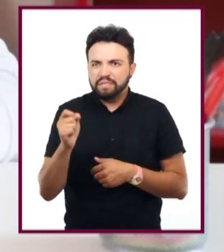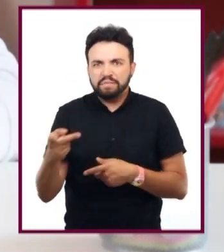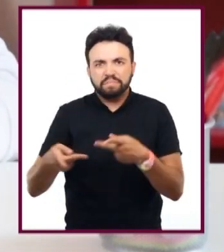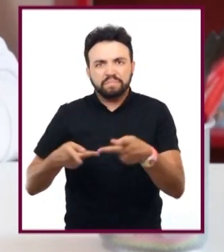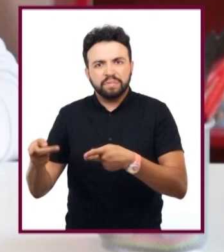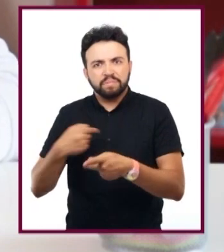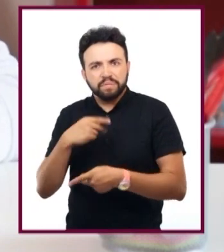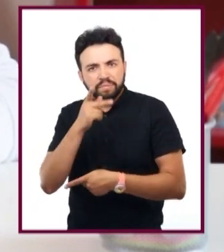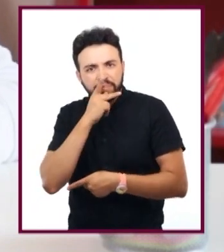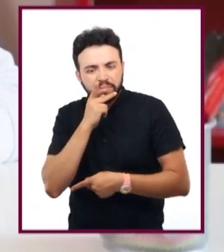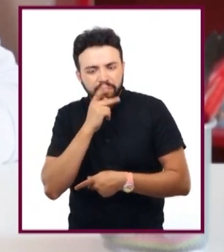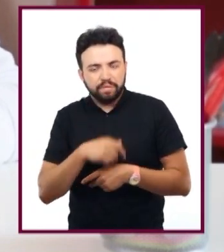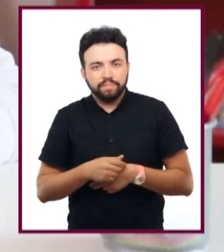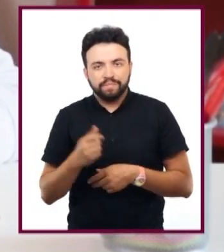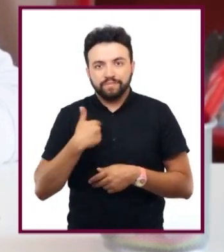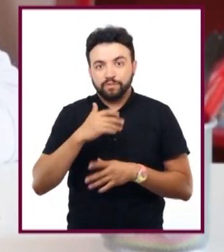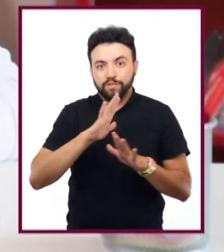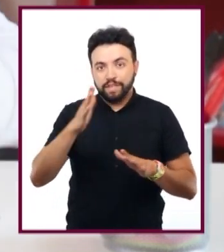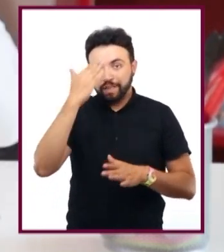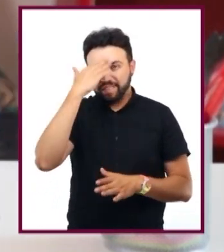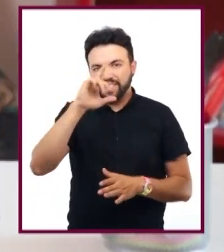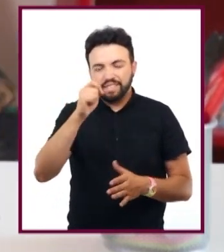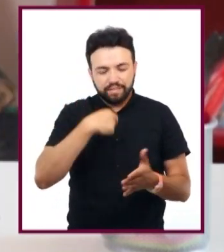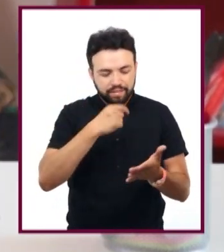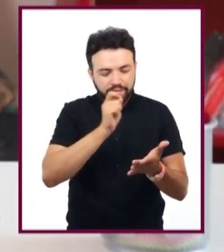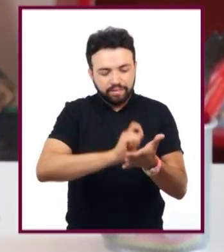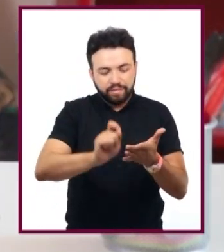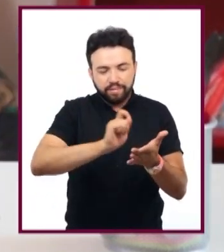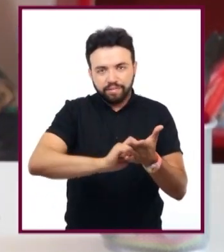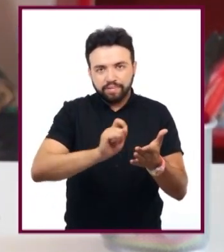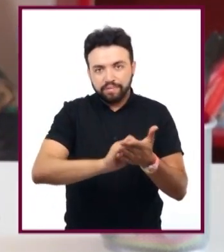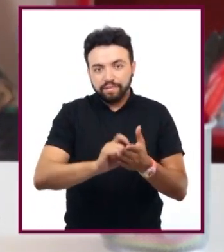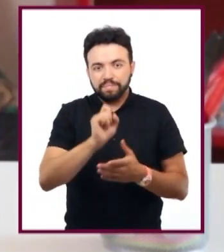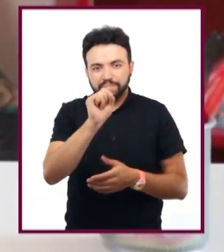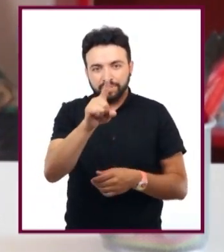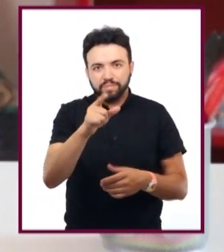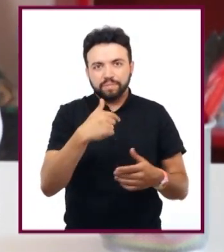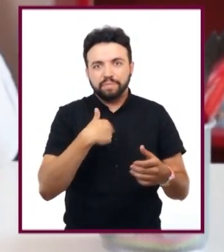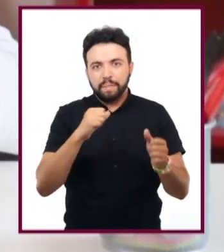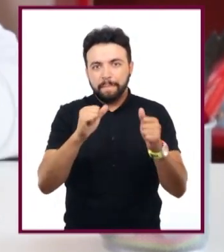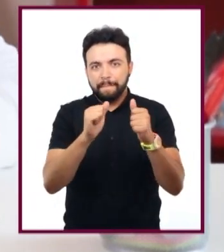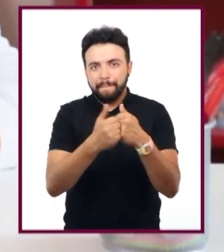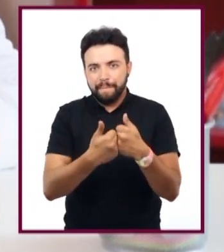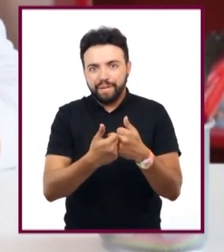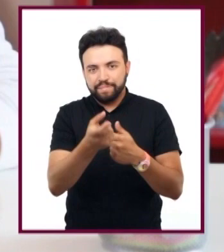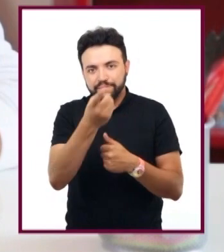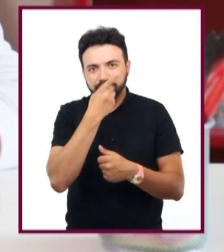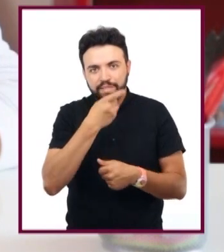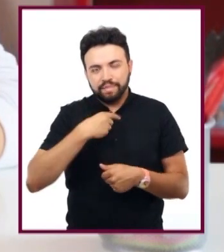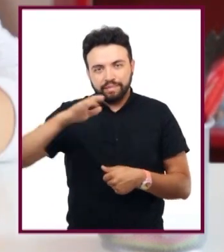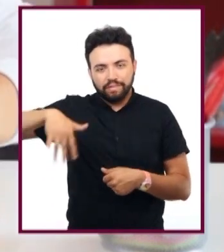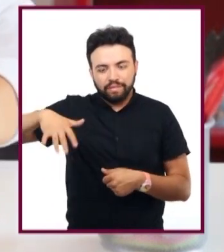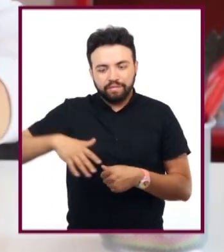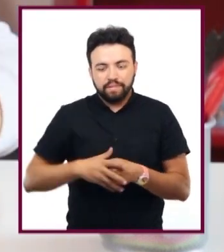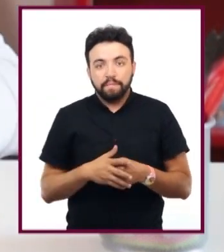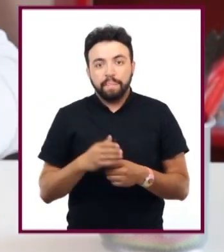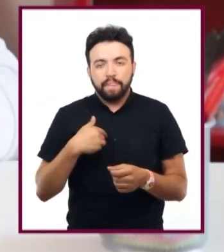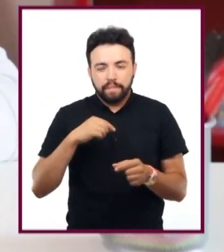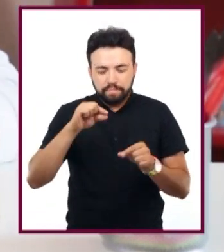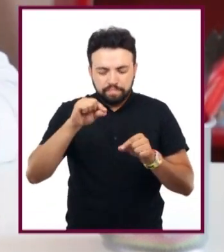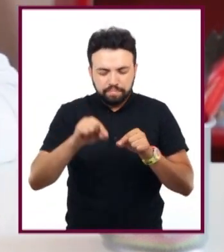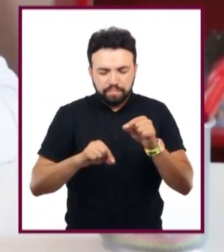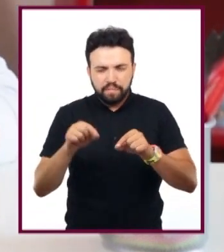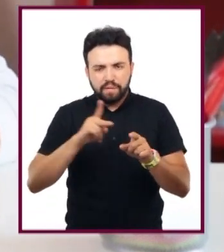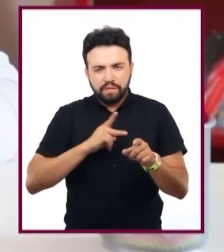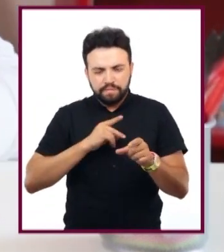Huele bien rico. ¿Quién sabe qué está preparando mi papá? Ya sé qué voy a poner en mi diario del espera. El pan que me prometiste. Voy a ir